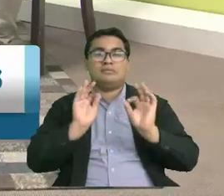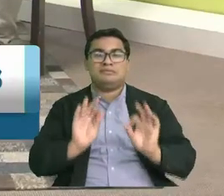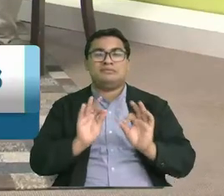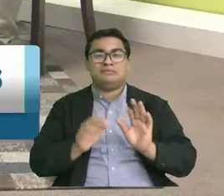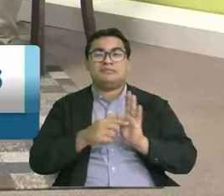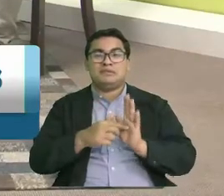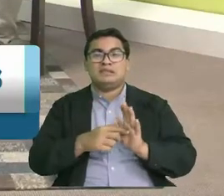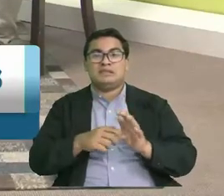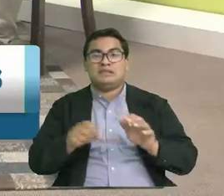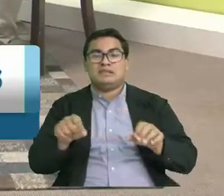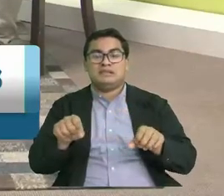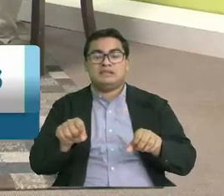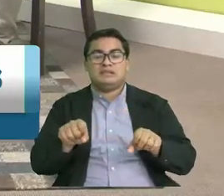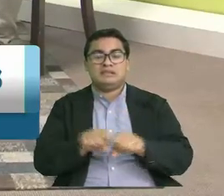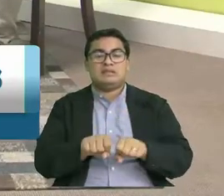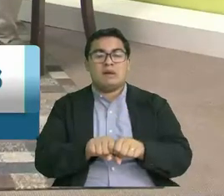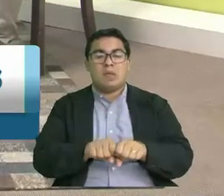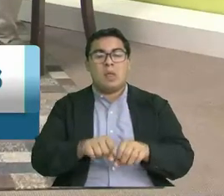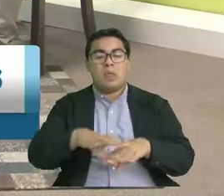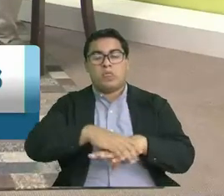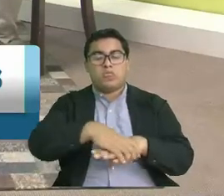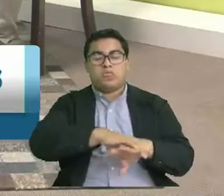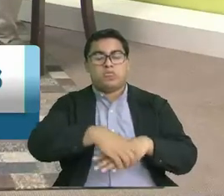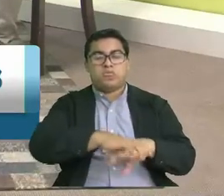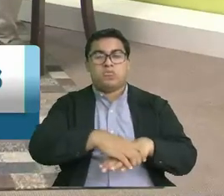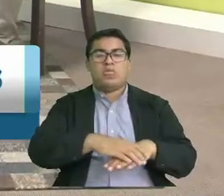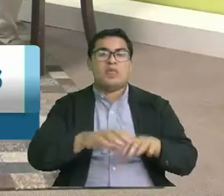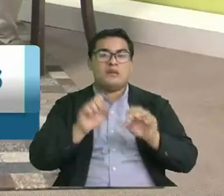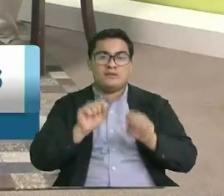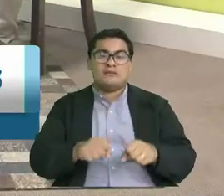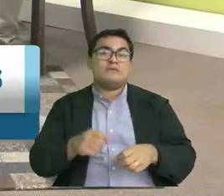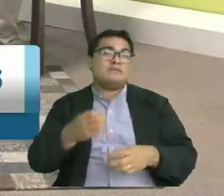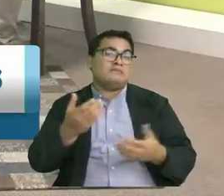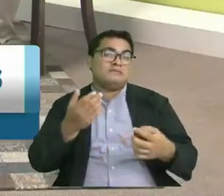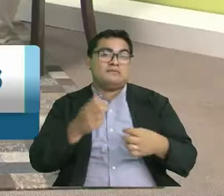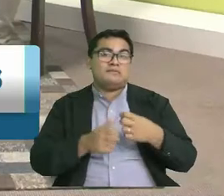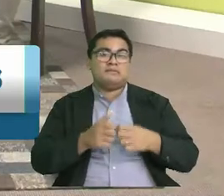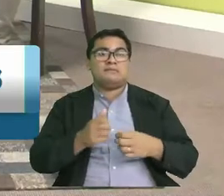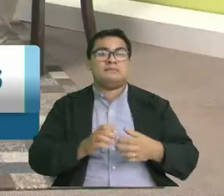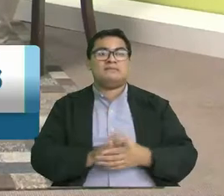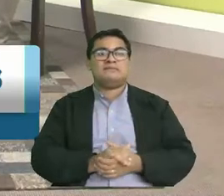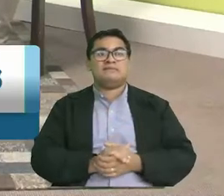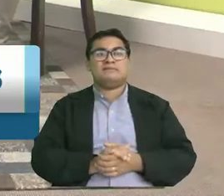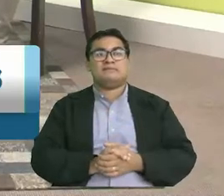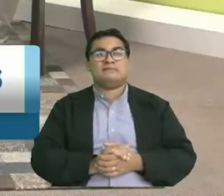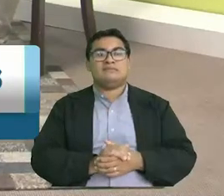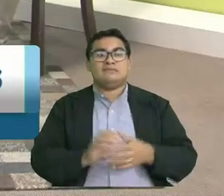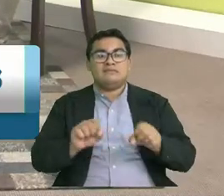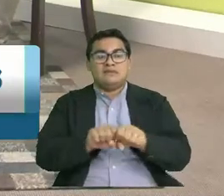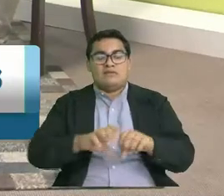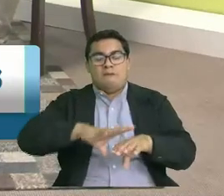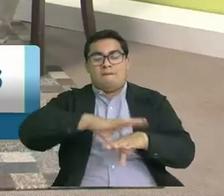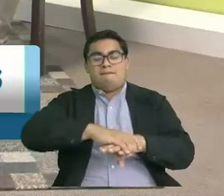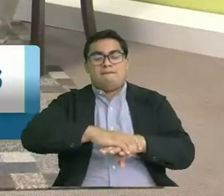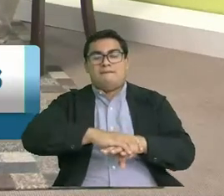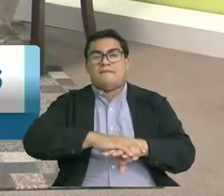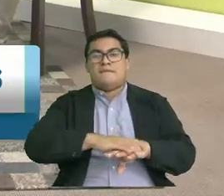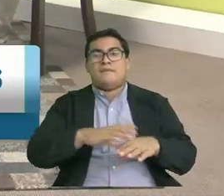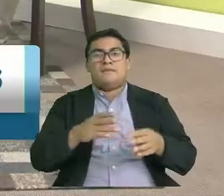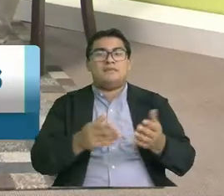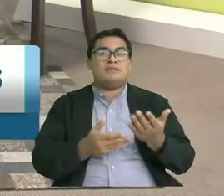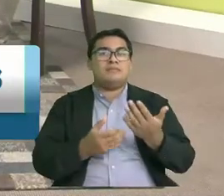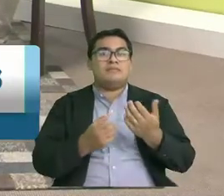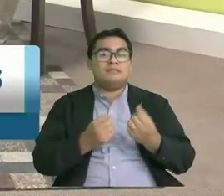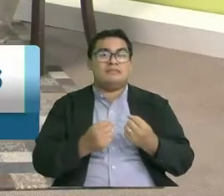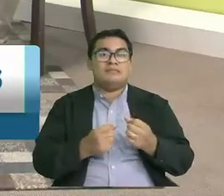también demasiado flojo produce roce y le puede producir molestias al niño. Y un zapato muy socado también. Y un zapato con un contrafuerte